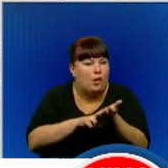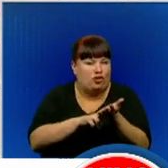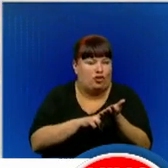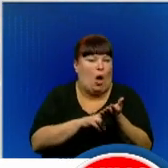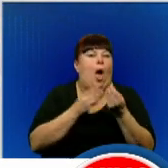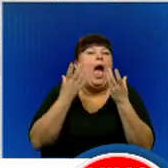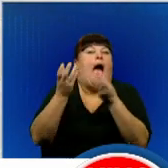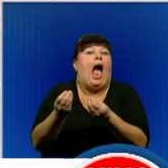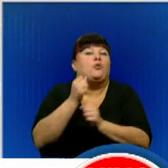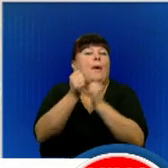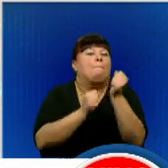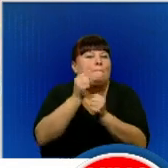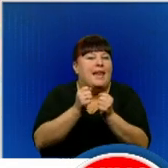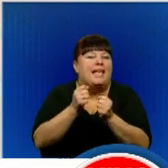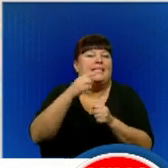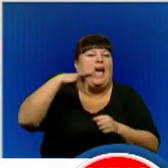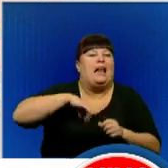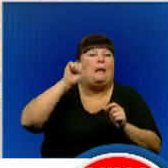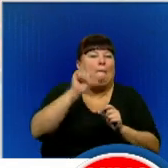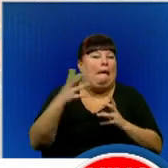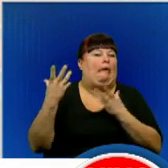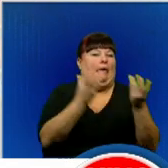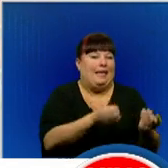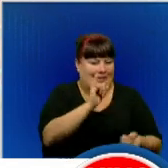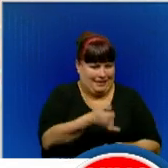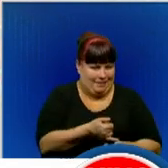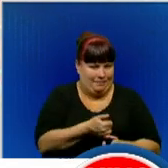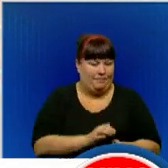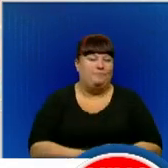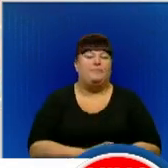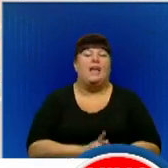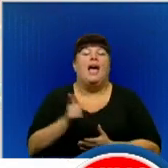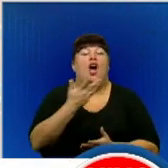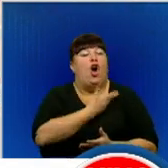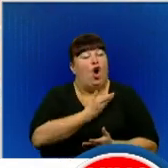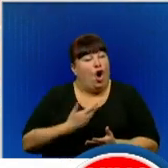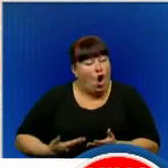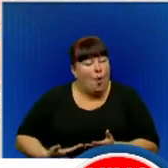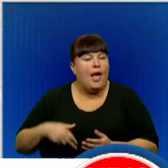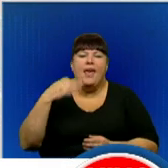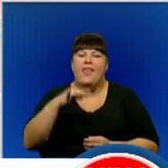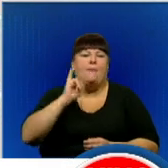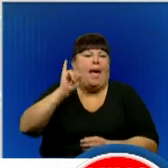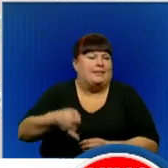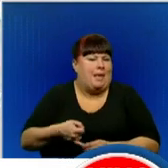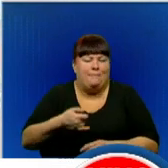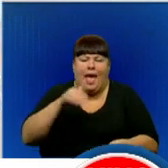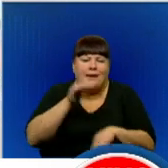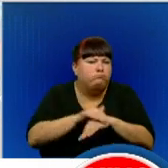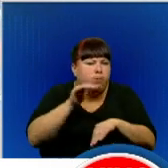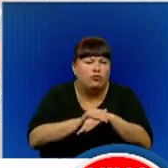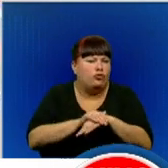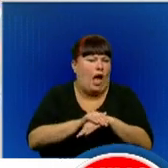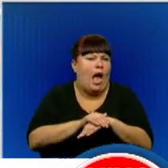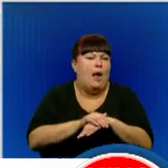beneficiando a las empresas que obtienen menor ganas ser gobierno implica asumir responsabilidades